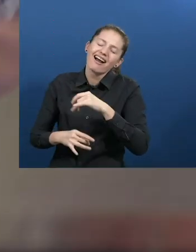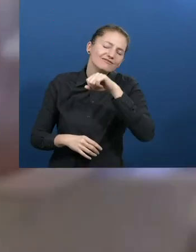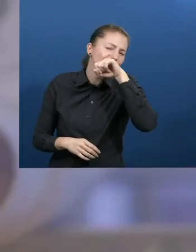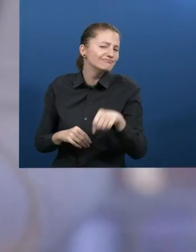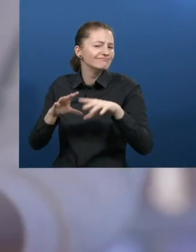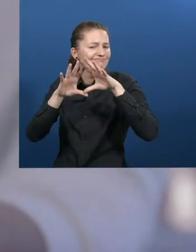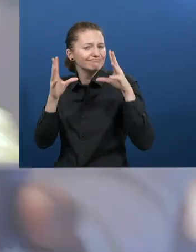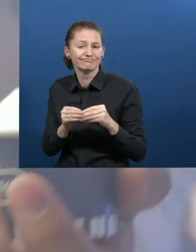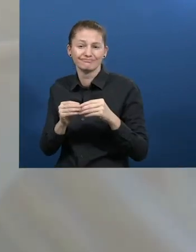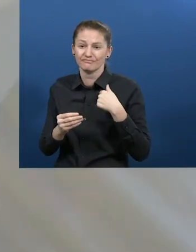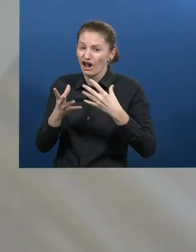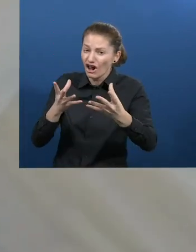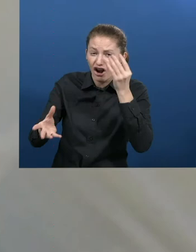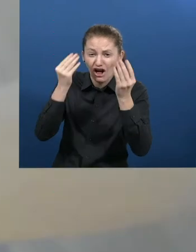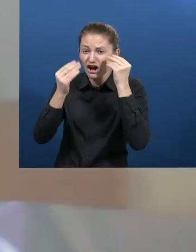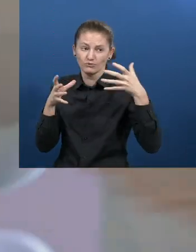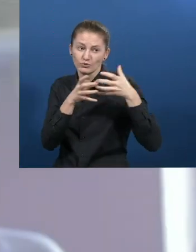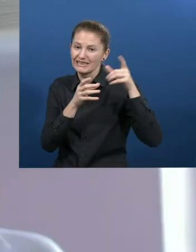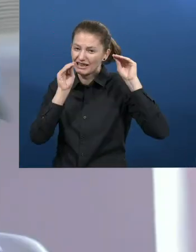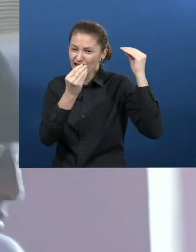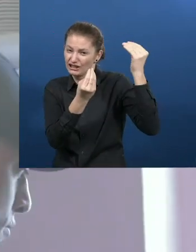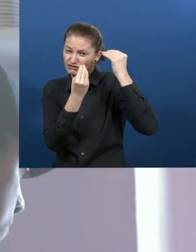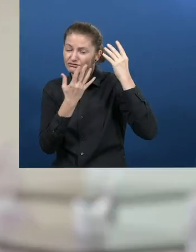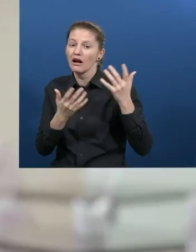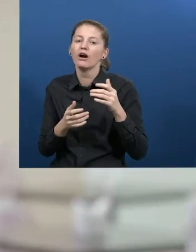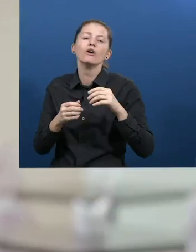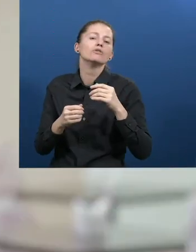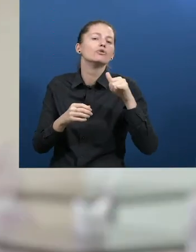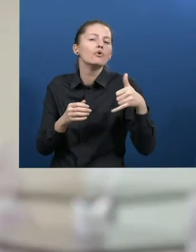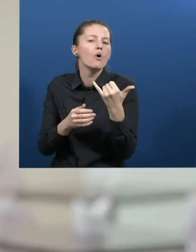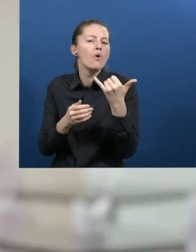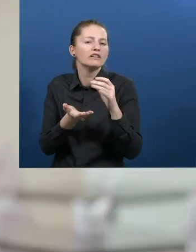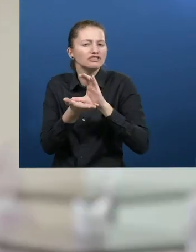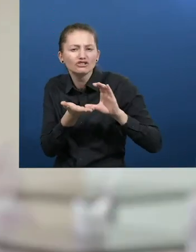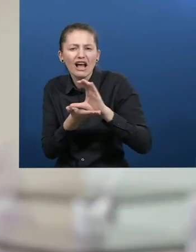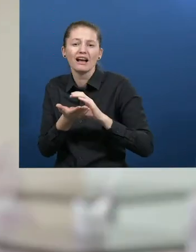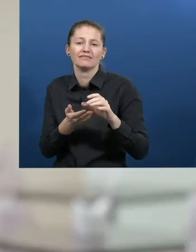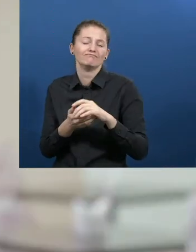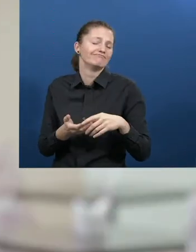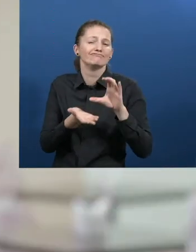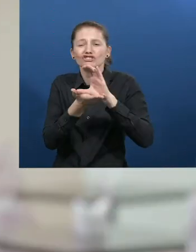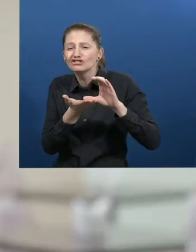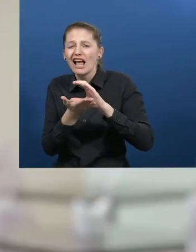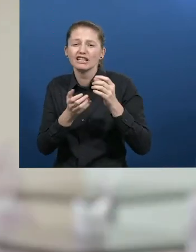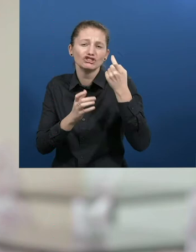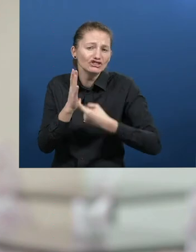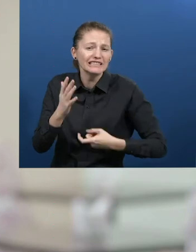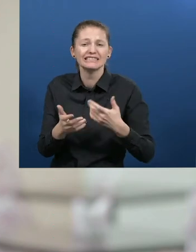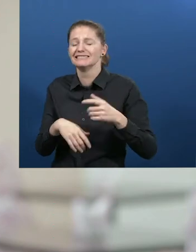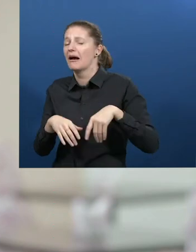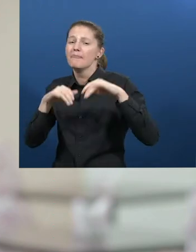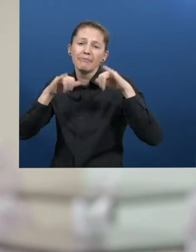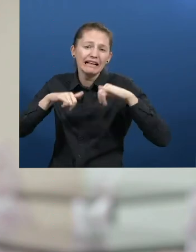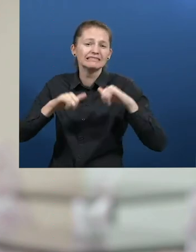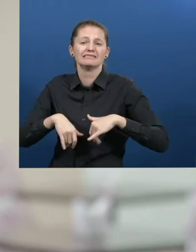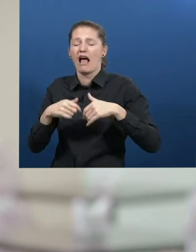yogur, cheesecake, pizza, hacíamos empanadas. Sí, que son buenos, sí, para aprender alto, para